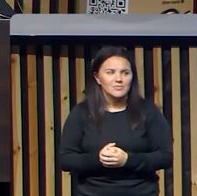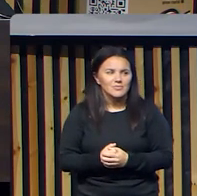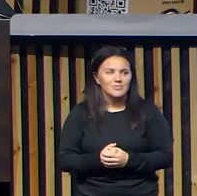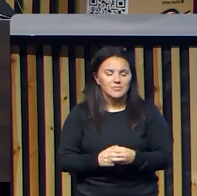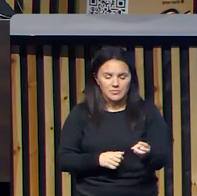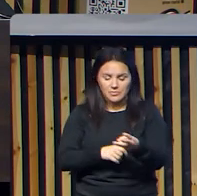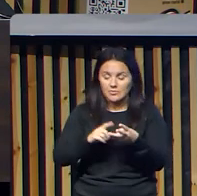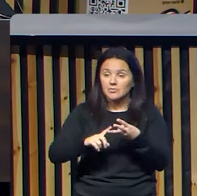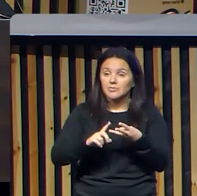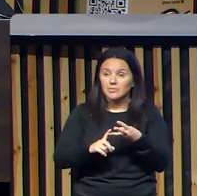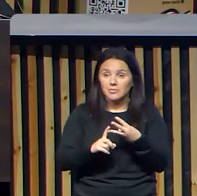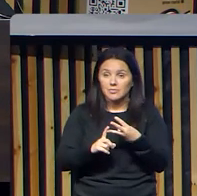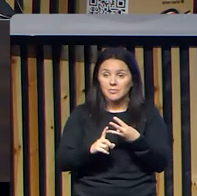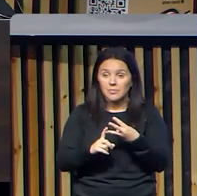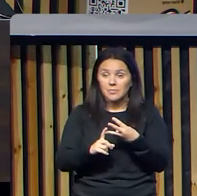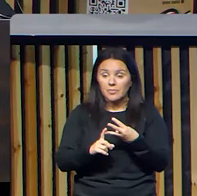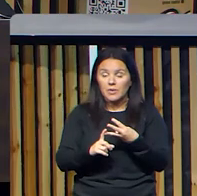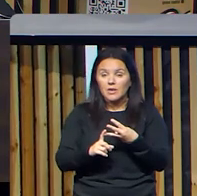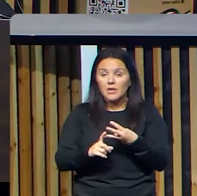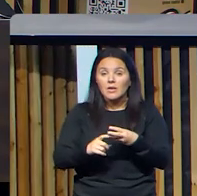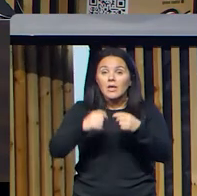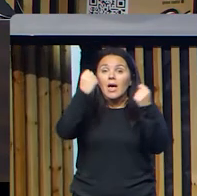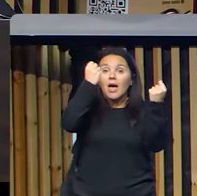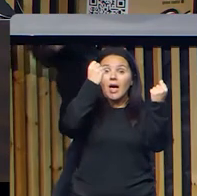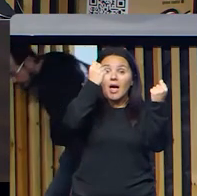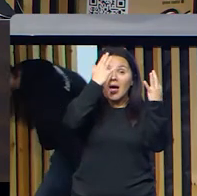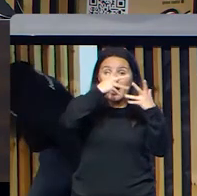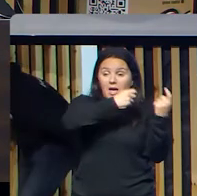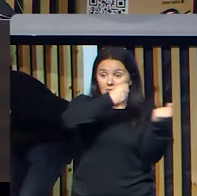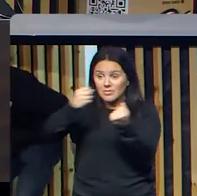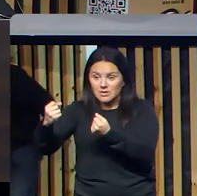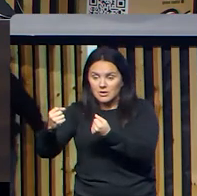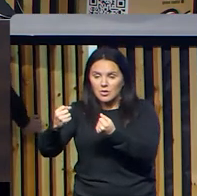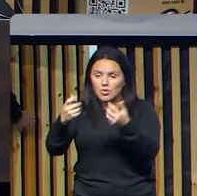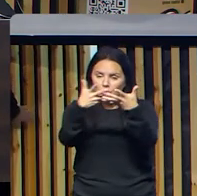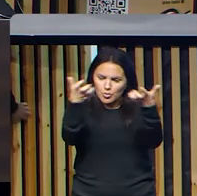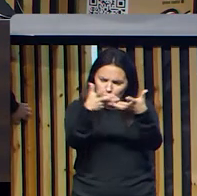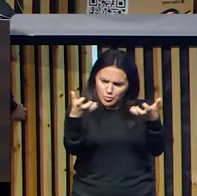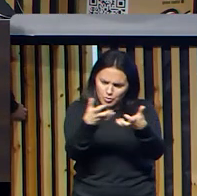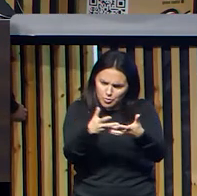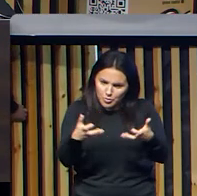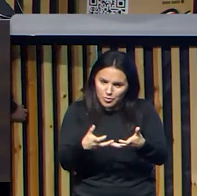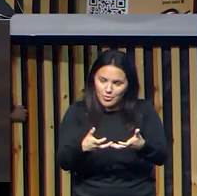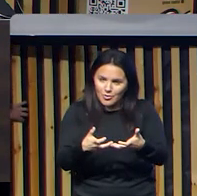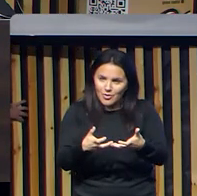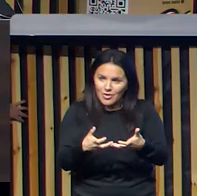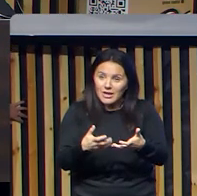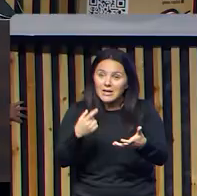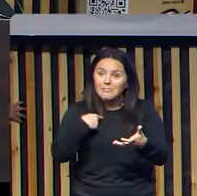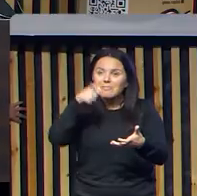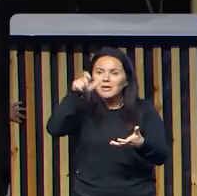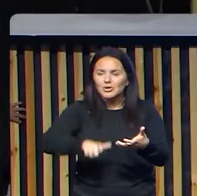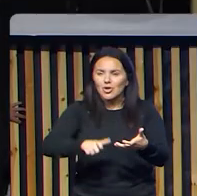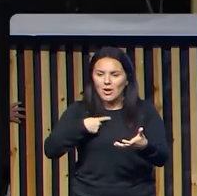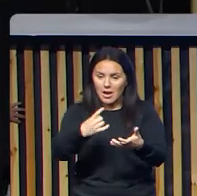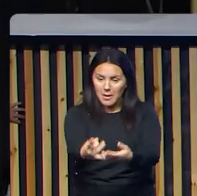3 queremos que cuando la administración elabora sus comunicaciones ponga en el centro a la persona que la va a